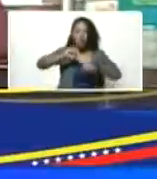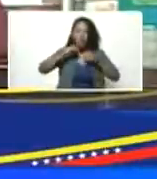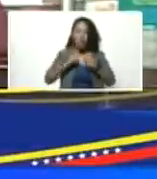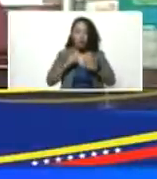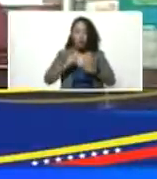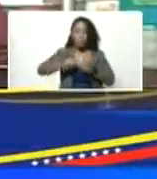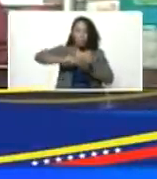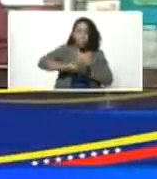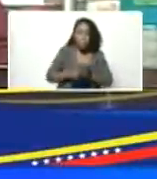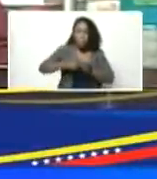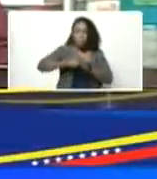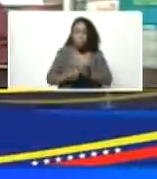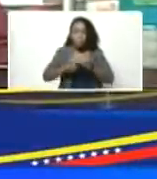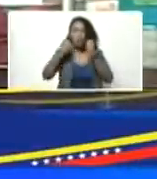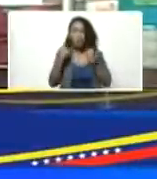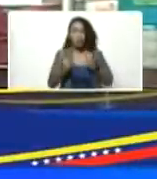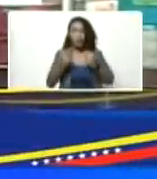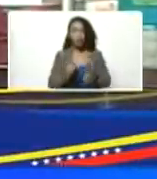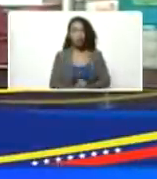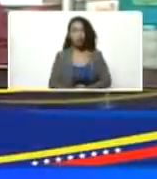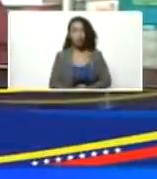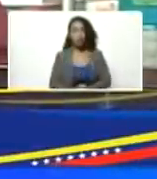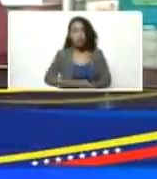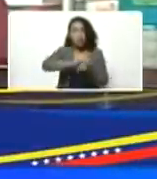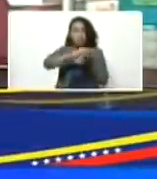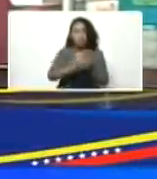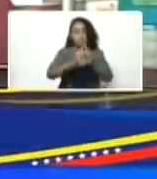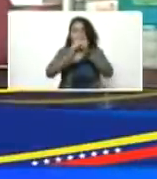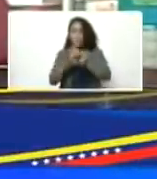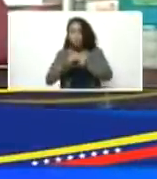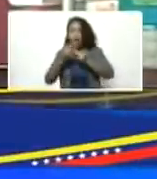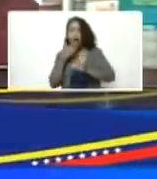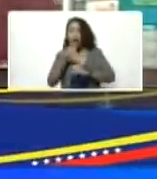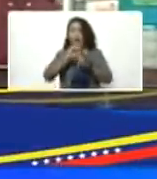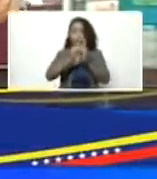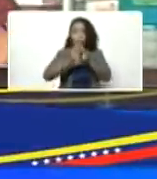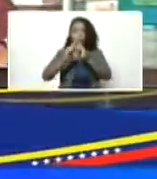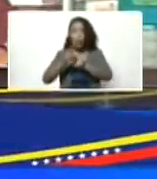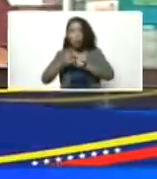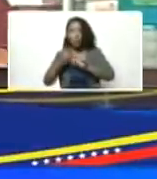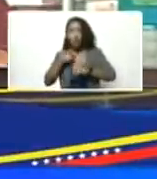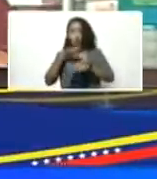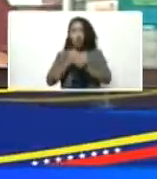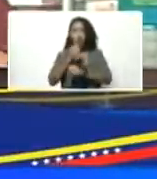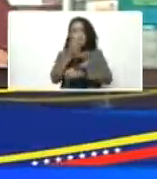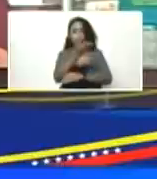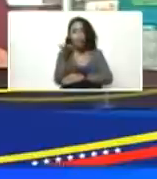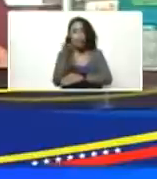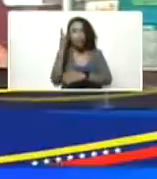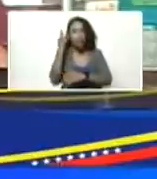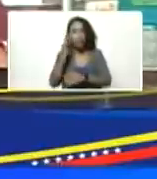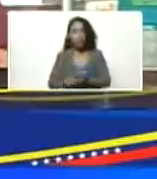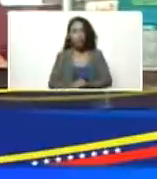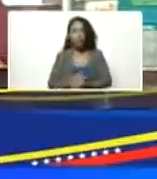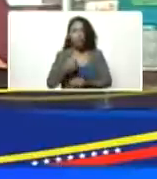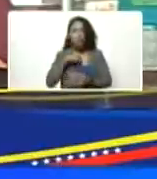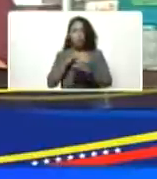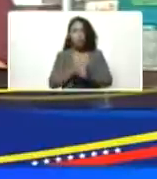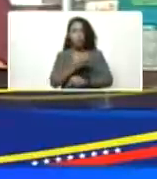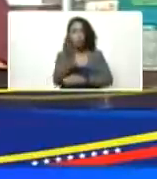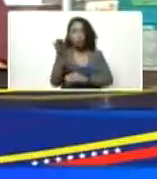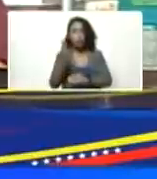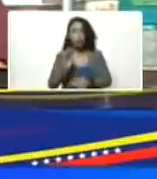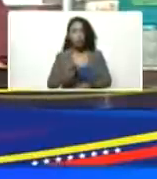ministerio apretando tuerca. Y cambiando todo lo que haya que cambiar. Confío en ustedes, mujeres. Confío en